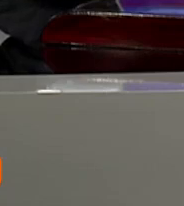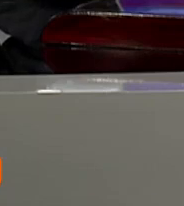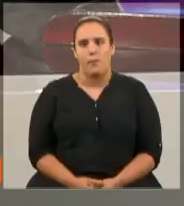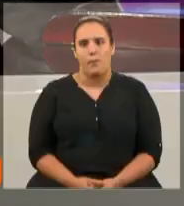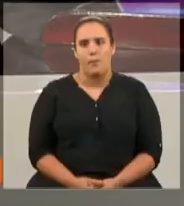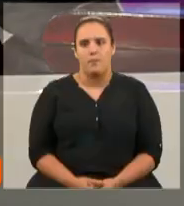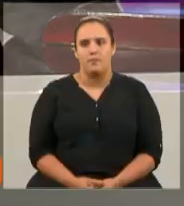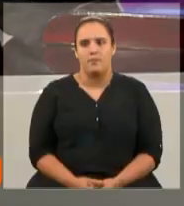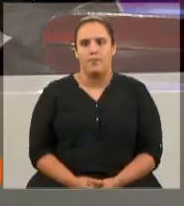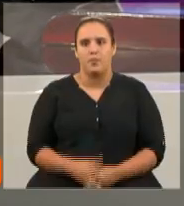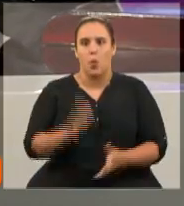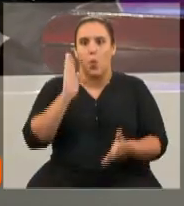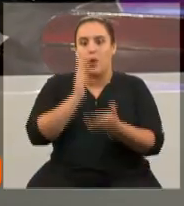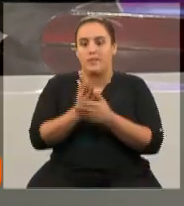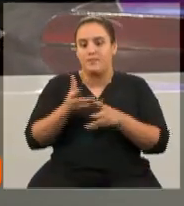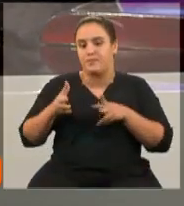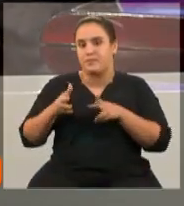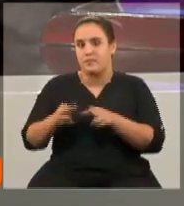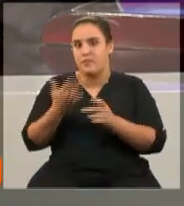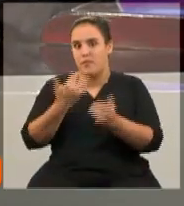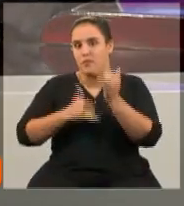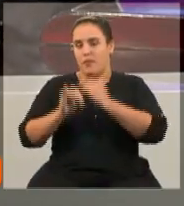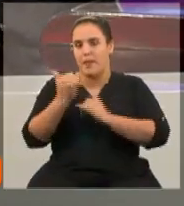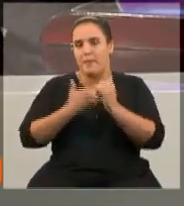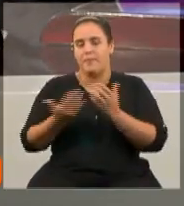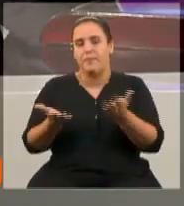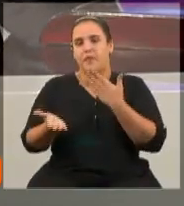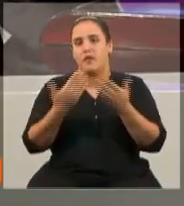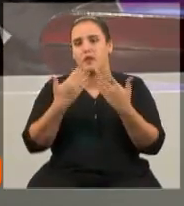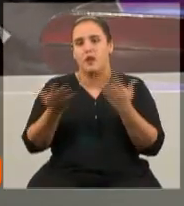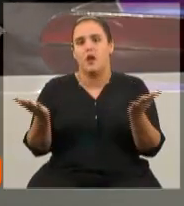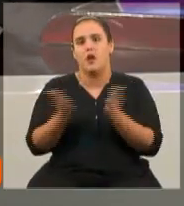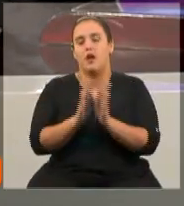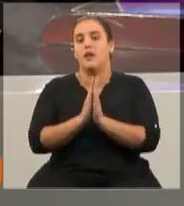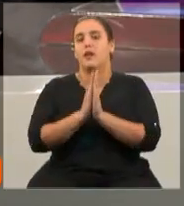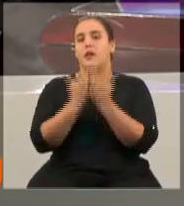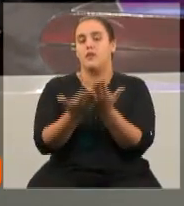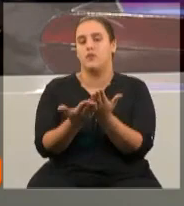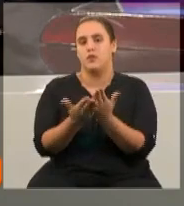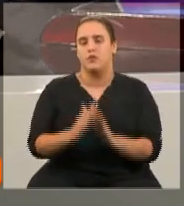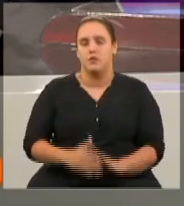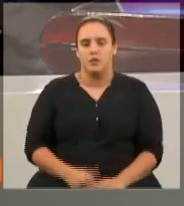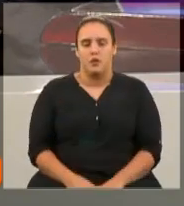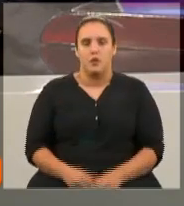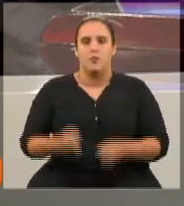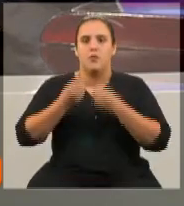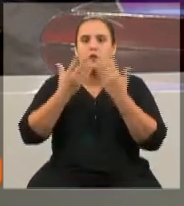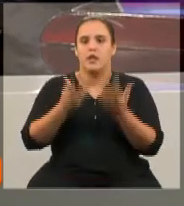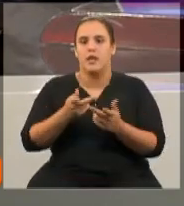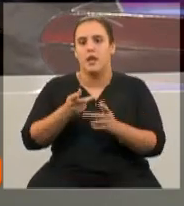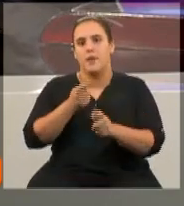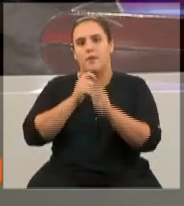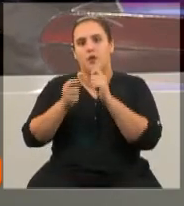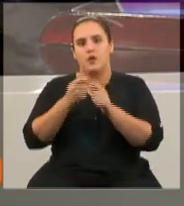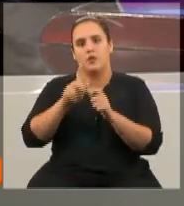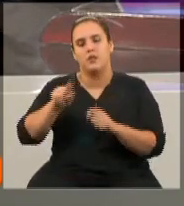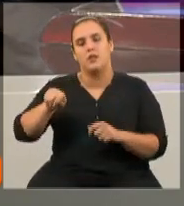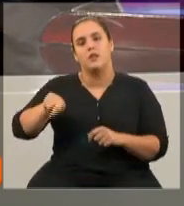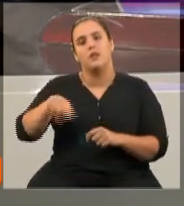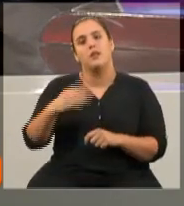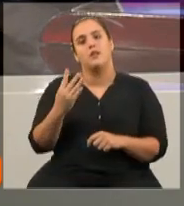y en el último tramo de información y hablemos de libros exactamente porque la periodista del canal aliado